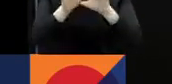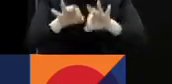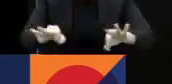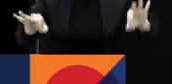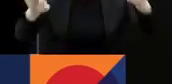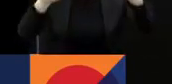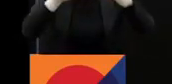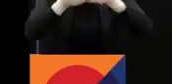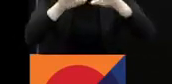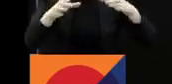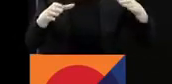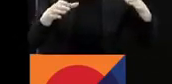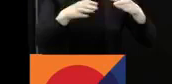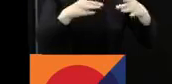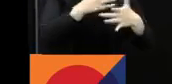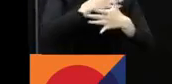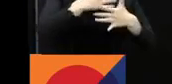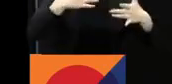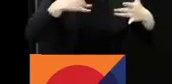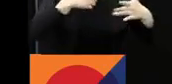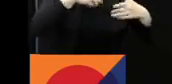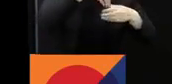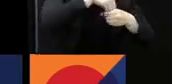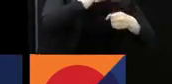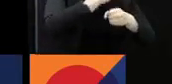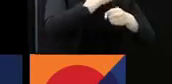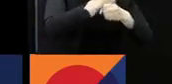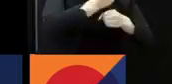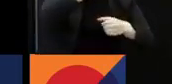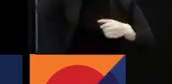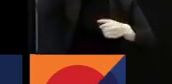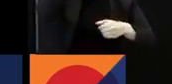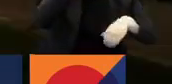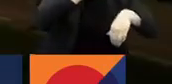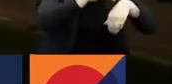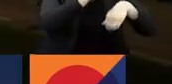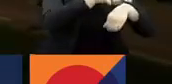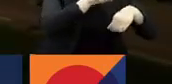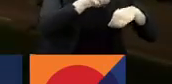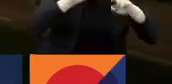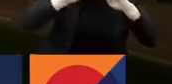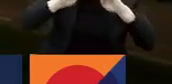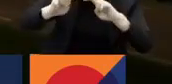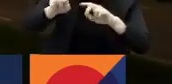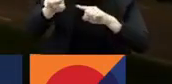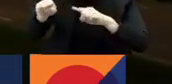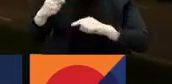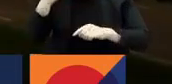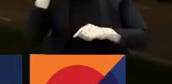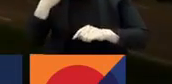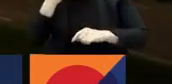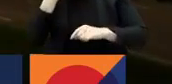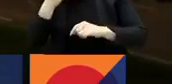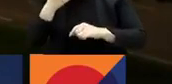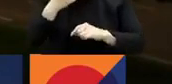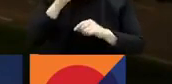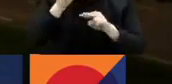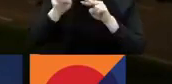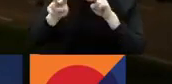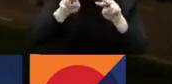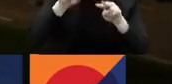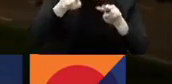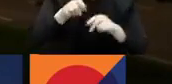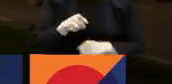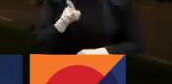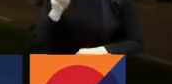equipos de salud de los hospitales deben activar ese triaje ético. El gobernador encargado de Antioquia advierte que